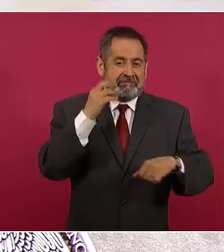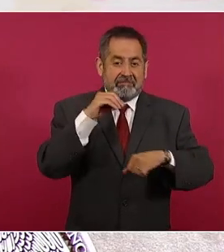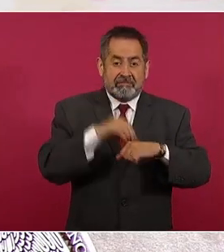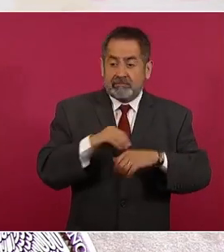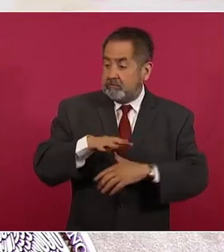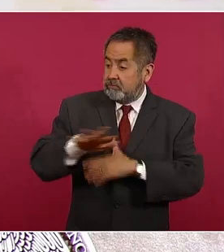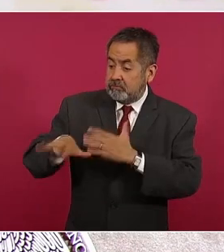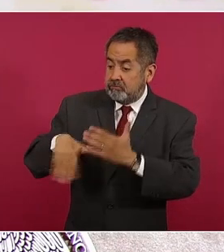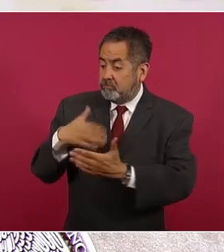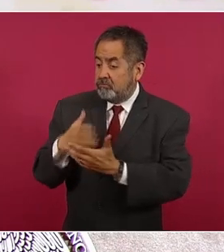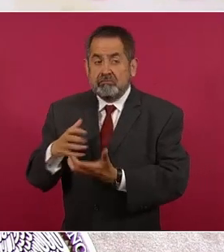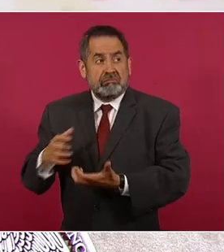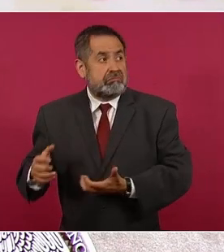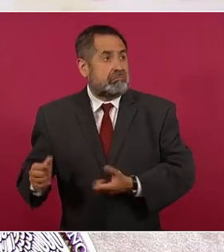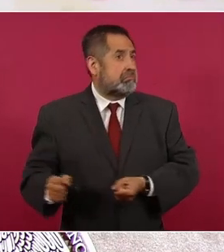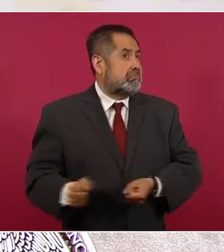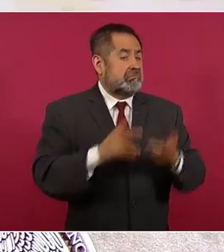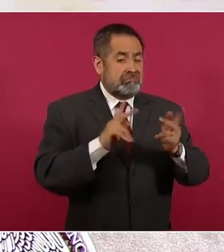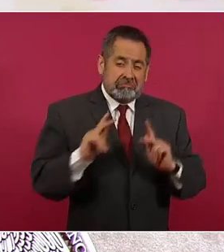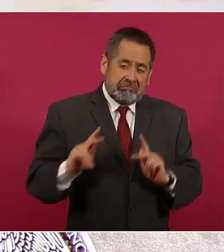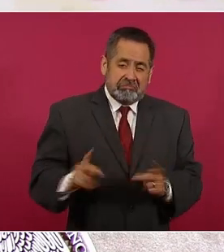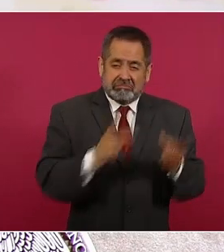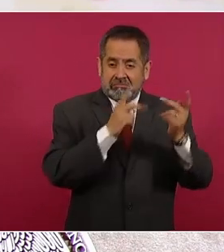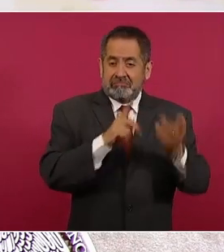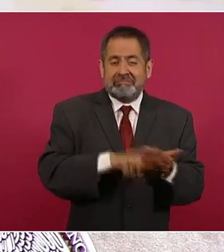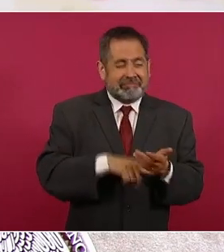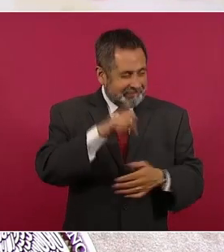los bienes de la nación.